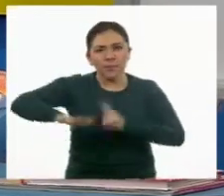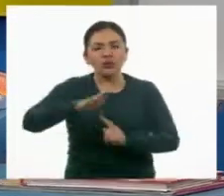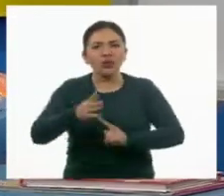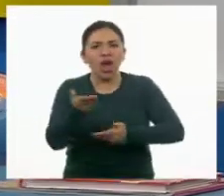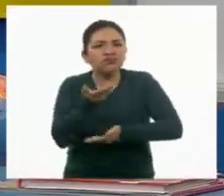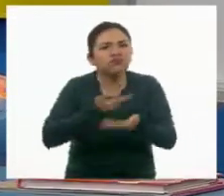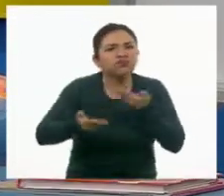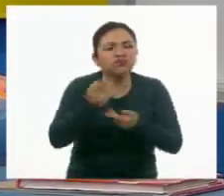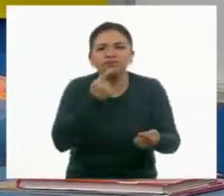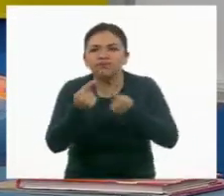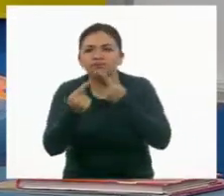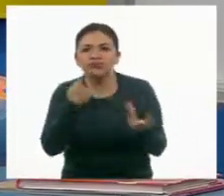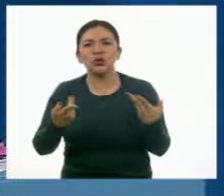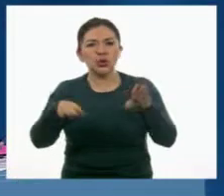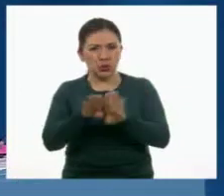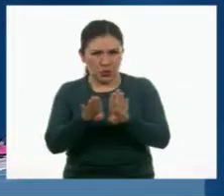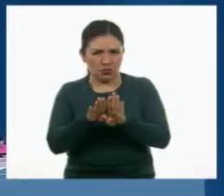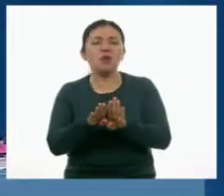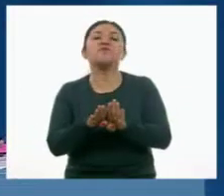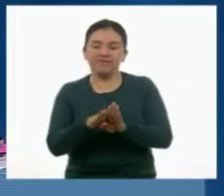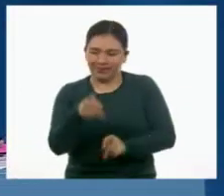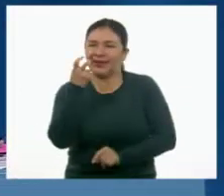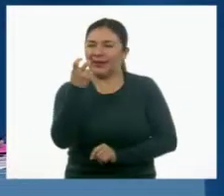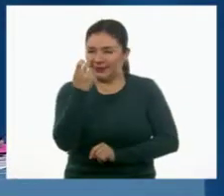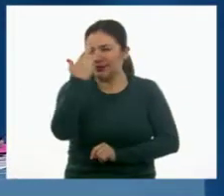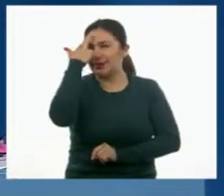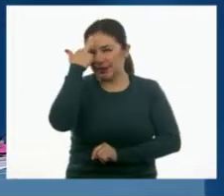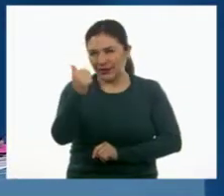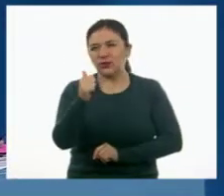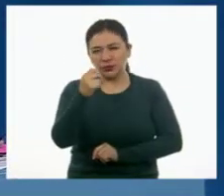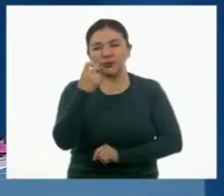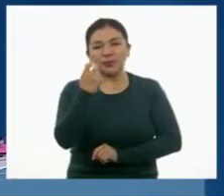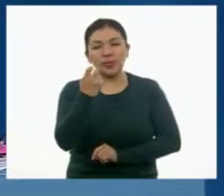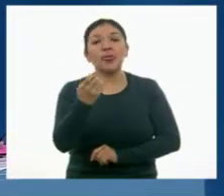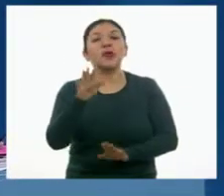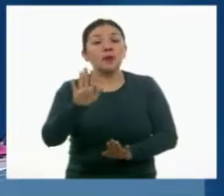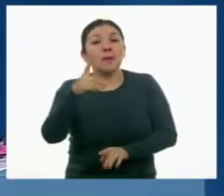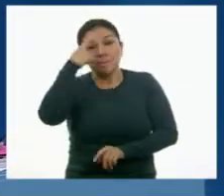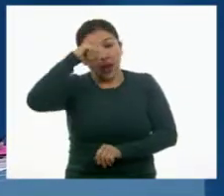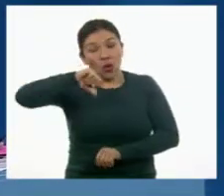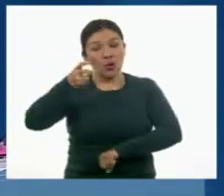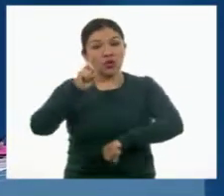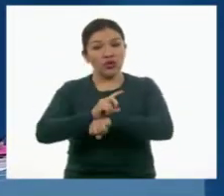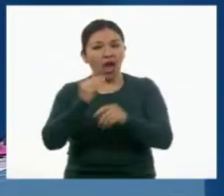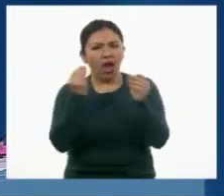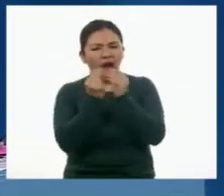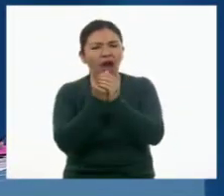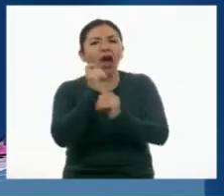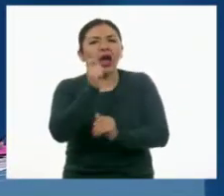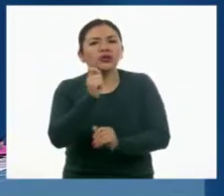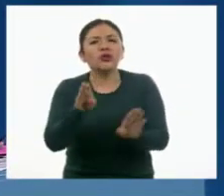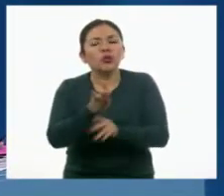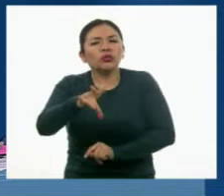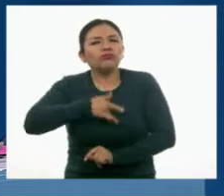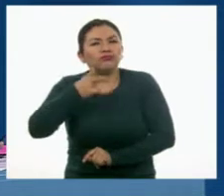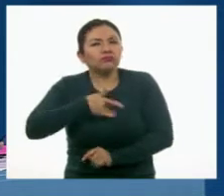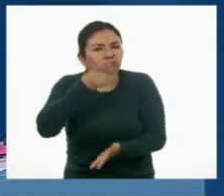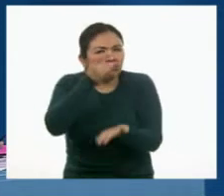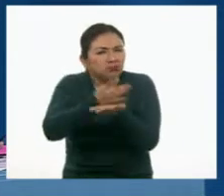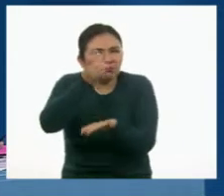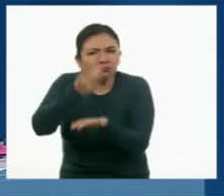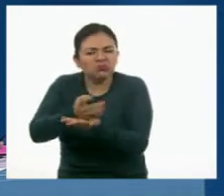sociedad. Así es, María. Algo hay de eso y precisamente el propósito de esta sesión es que tú logres identificar